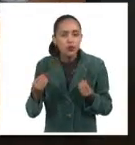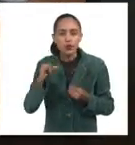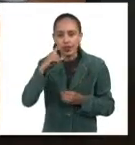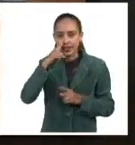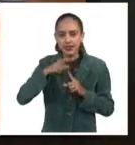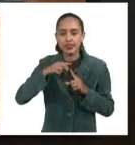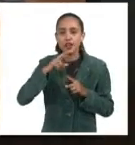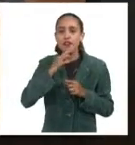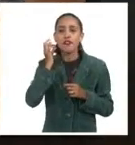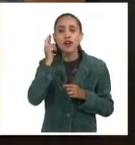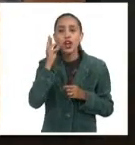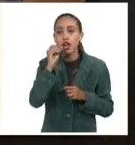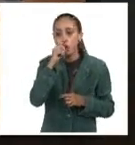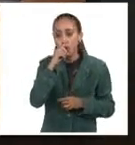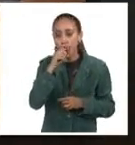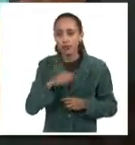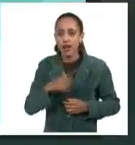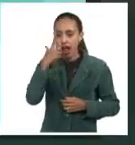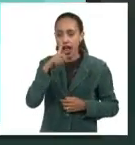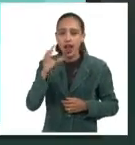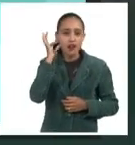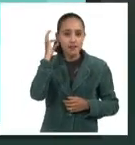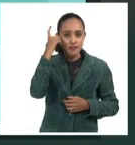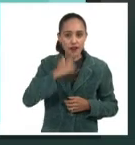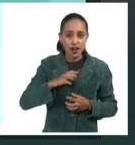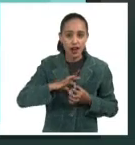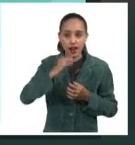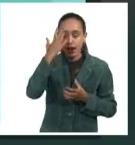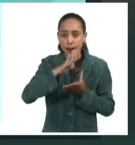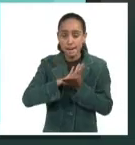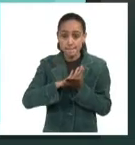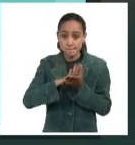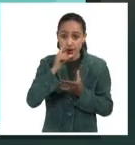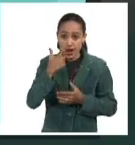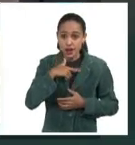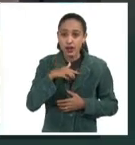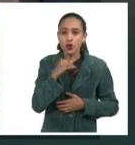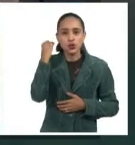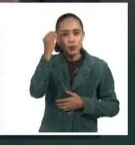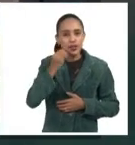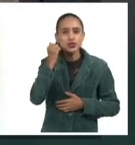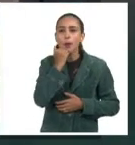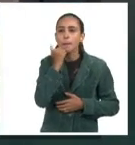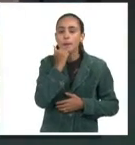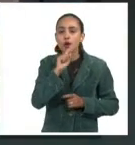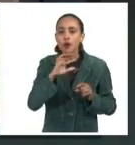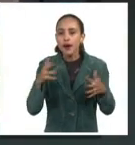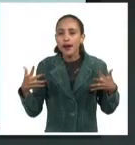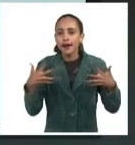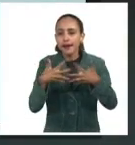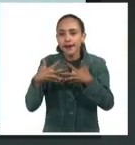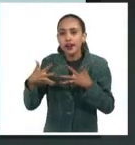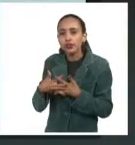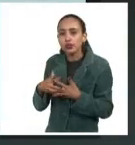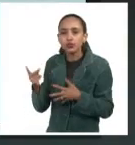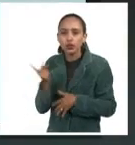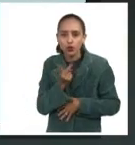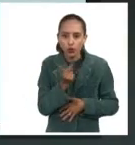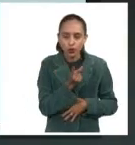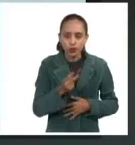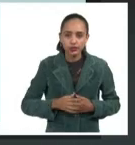el gamma. Y yo espero todavía más de la combinación de estos interferones, que están todavía